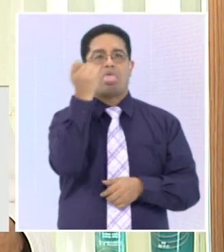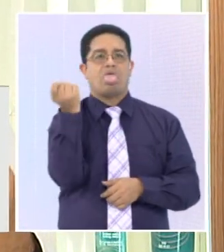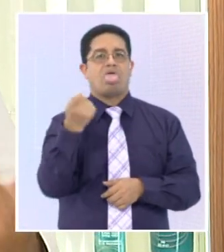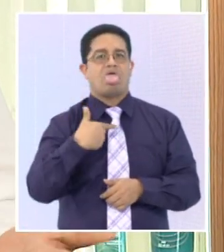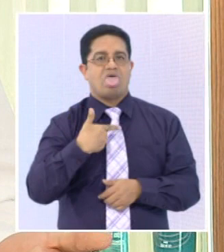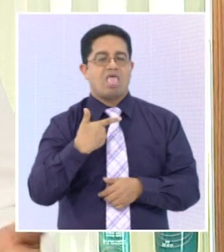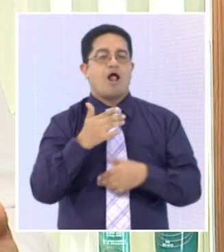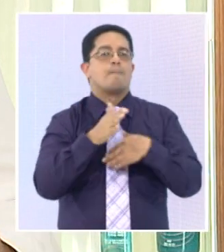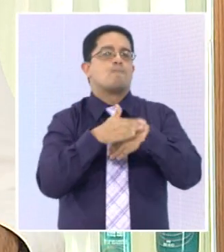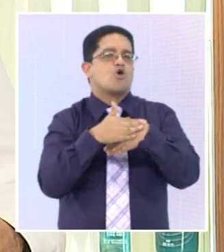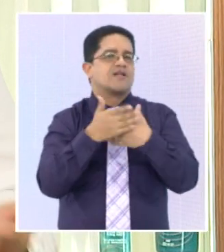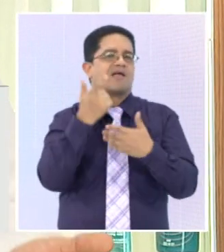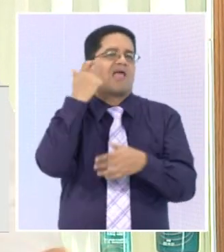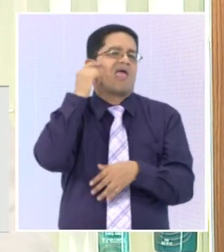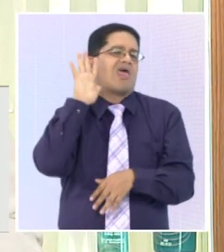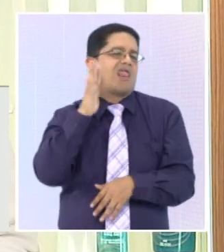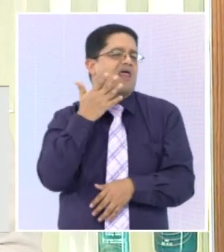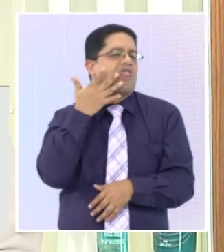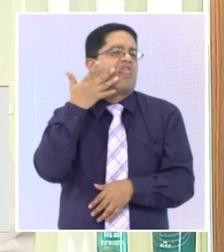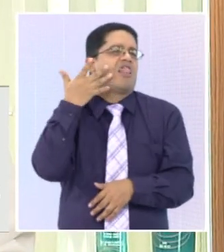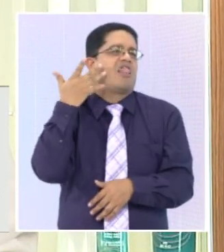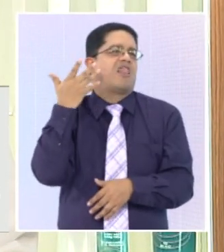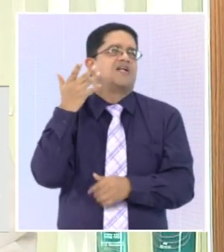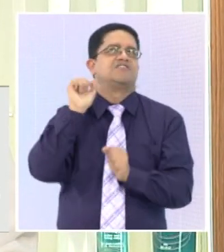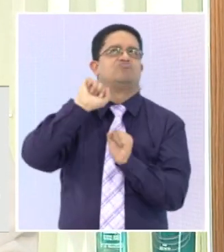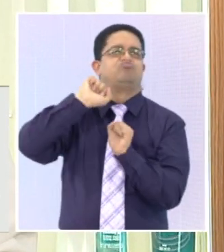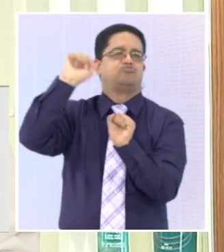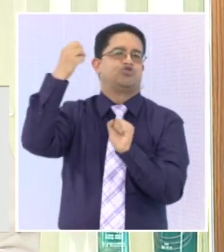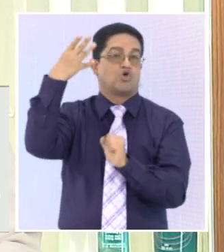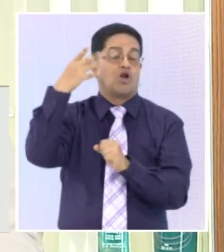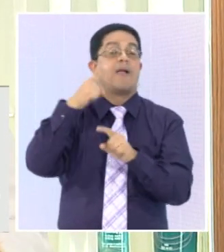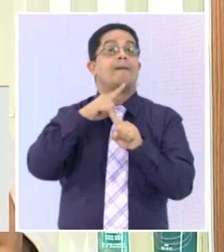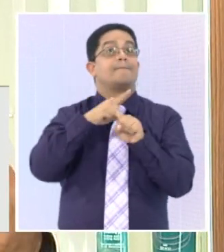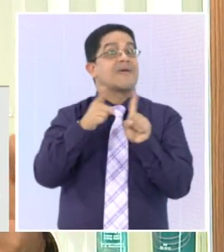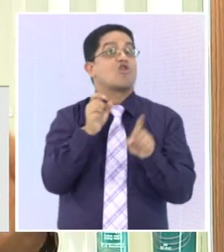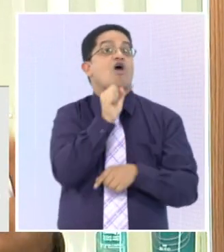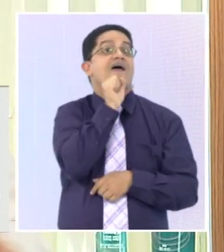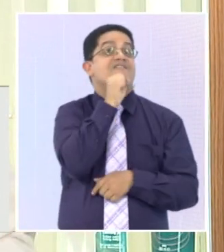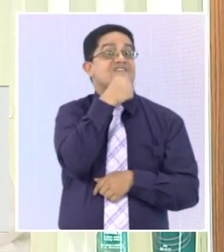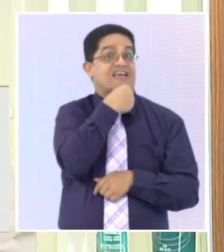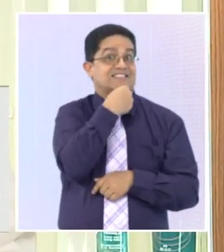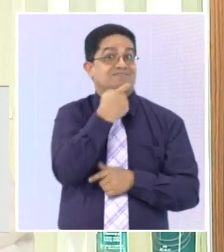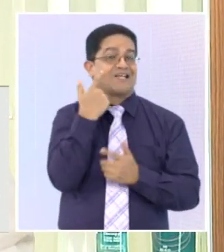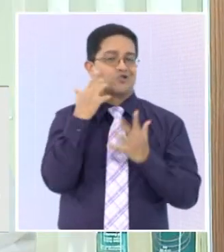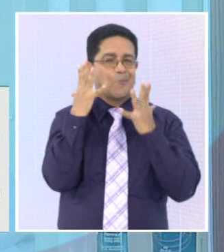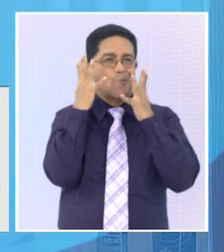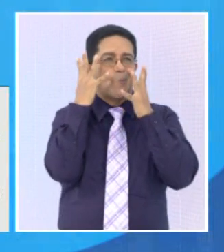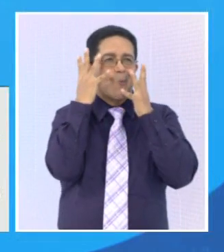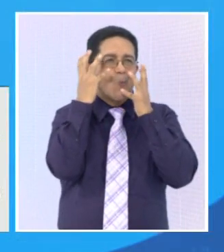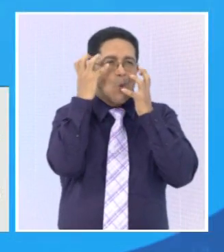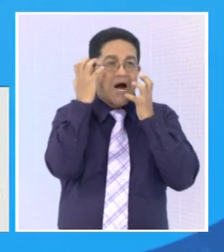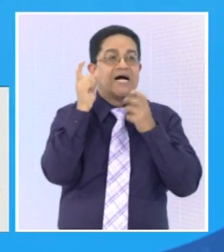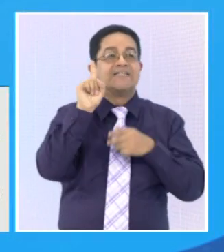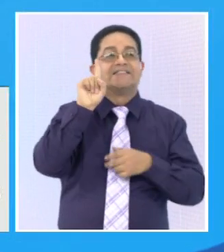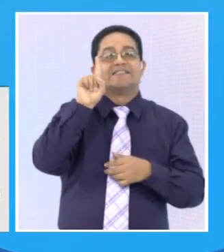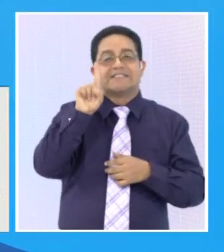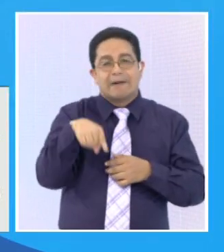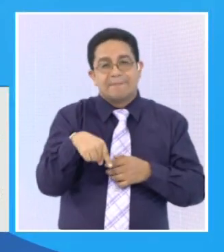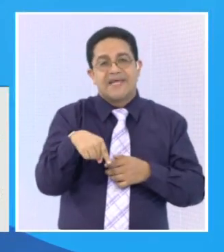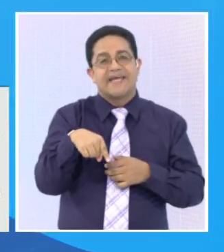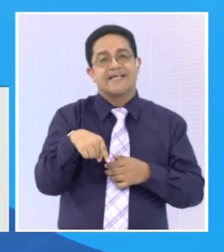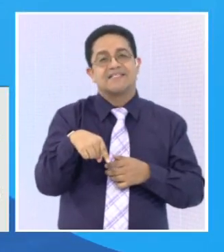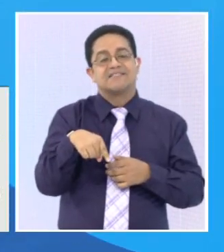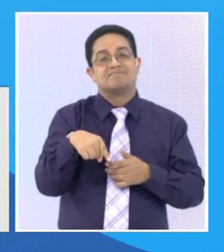es algo vanidoso, no me va a poner protector solar, pero el fotoenvejecimiento, más allá de sacarme arruguitas, también, digamos, puede